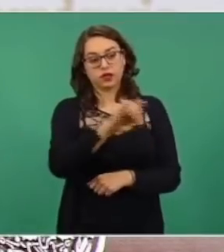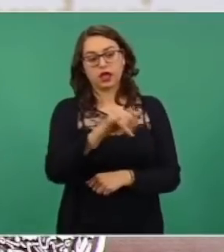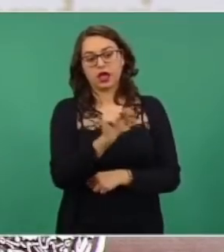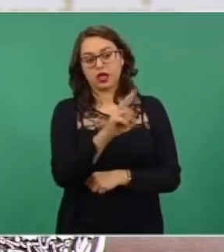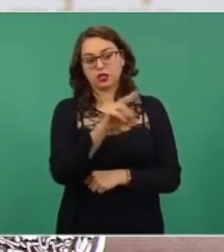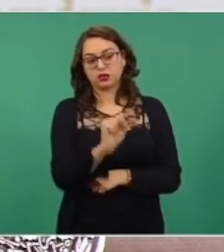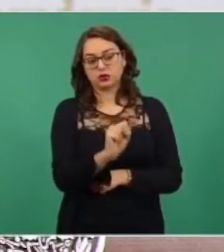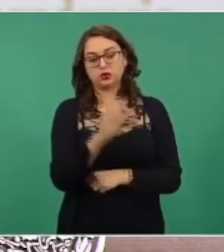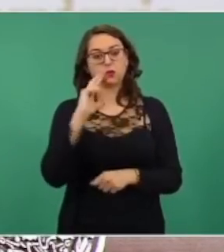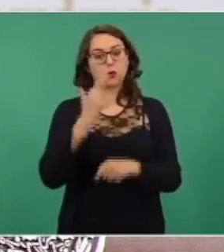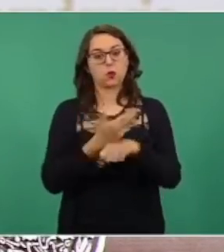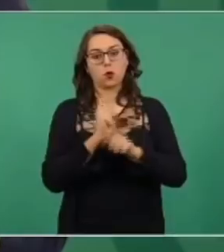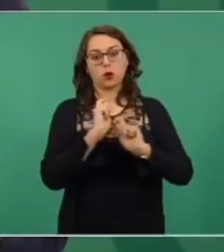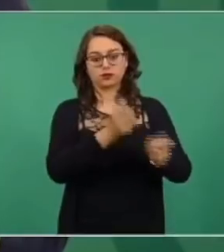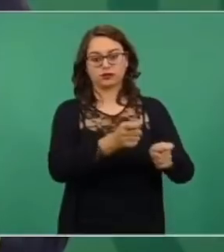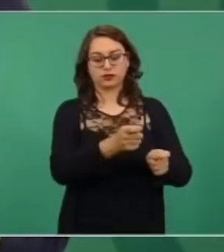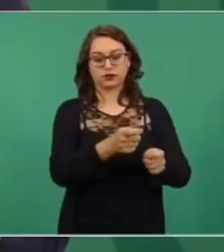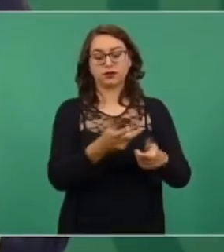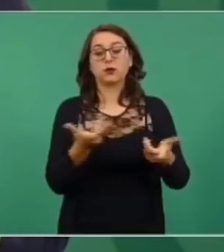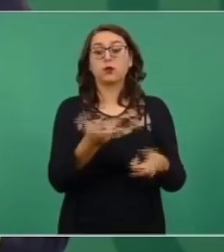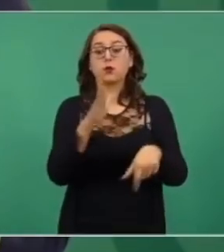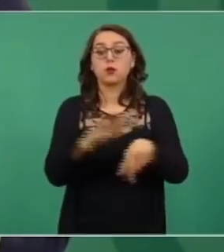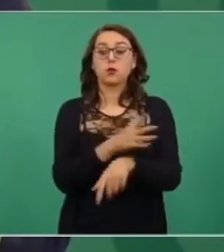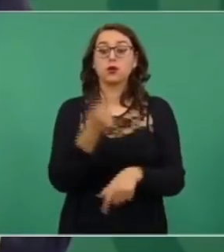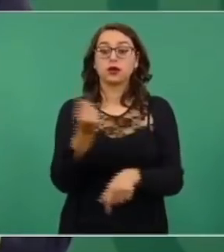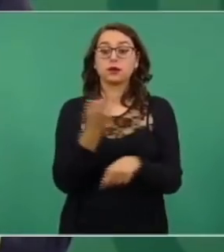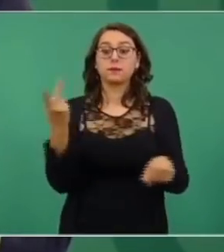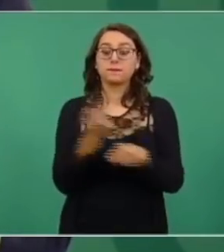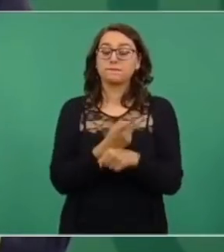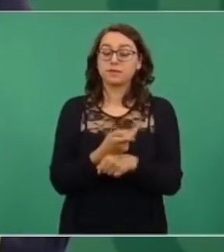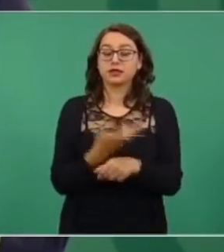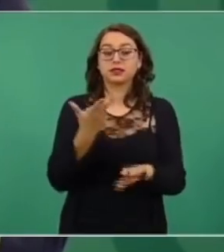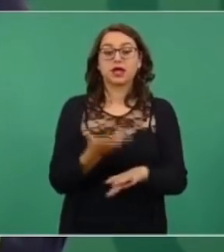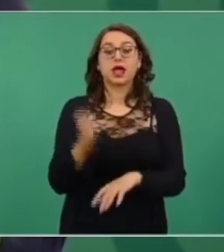Ellos hicieron algunos acuerdos con el gobierno anterior